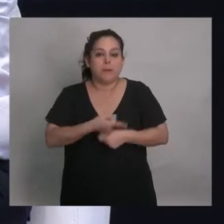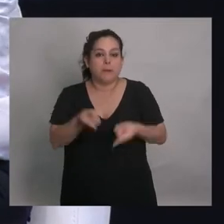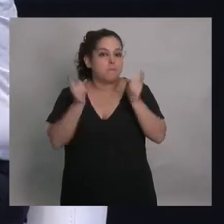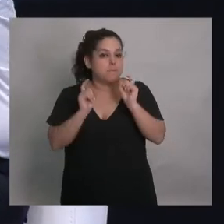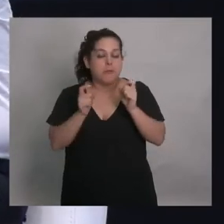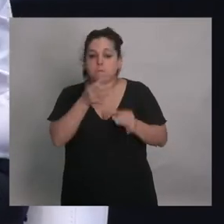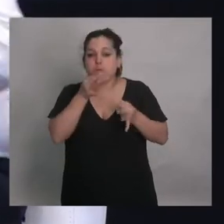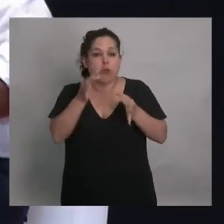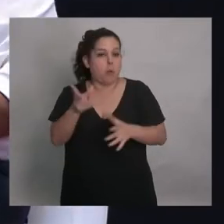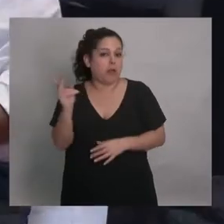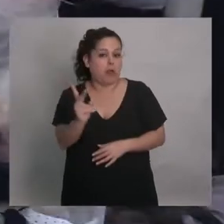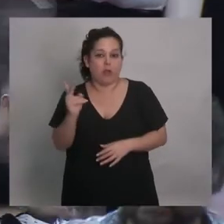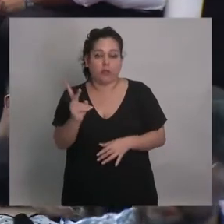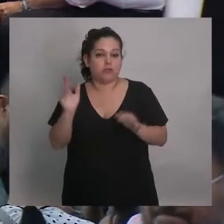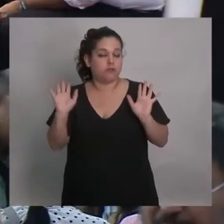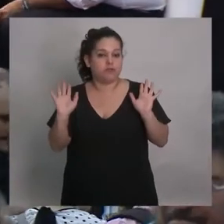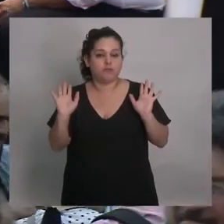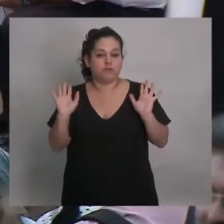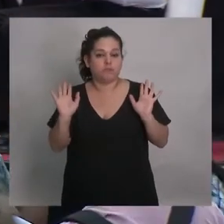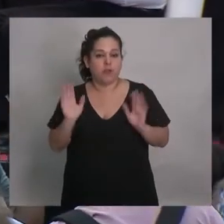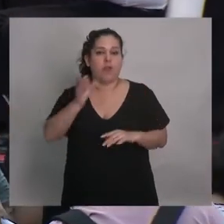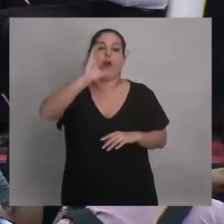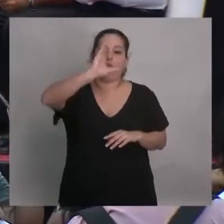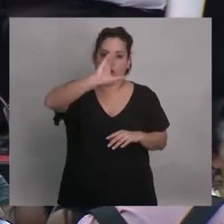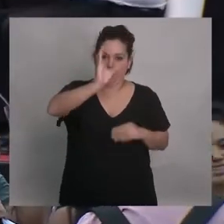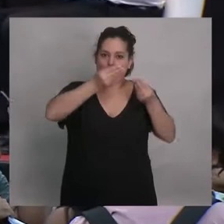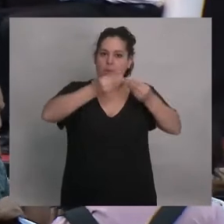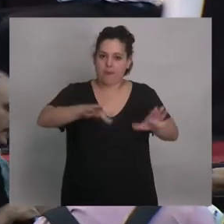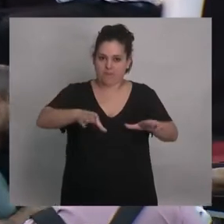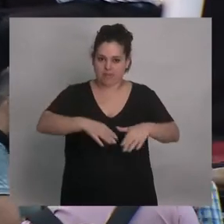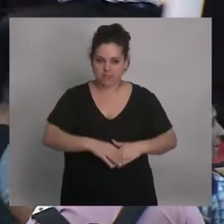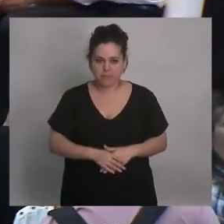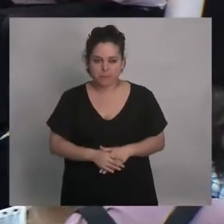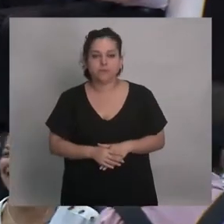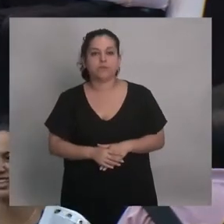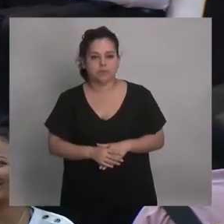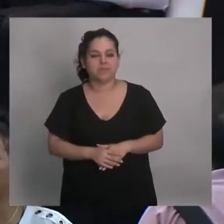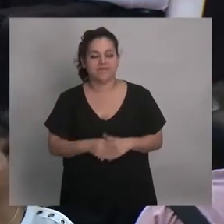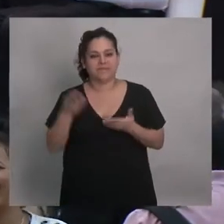bueno colombia primero los anfitriones después